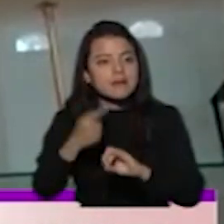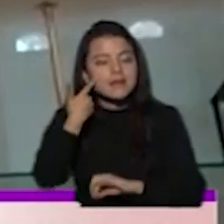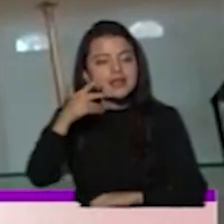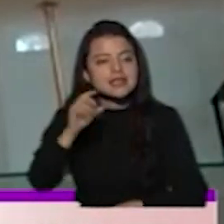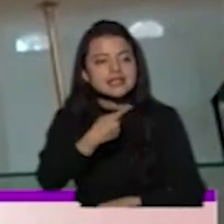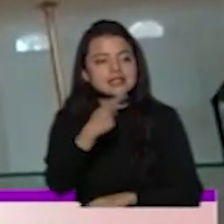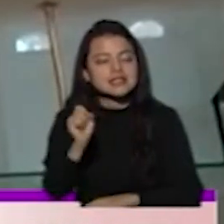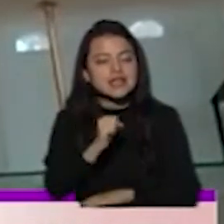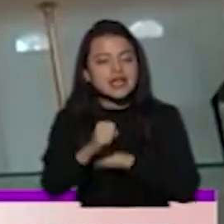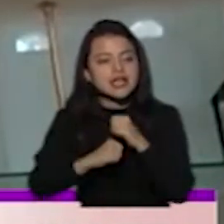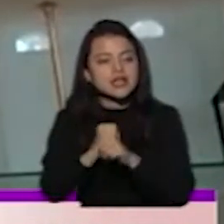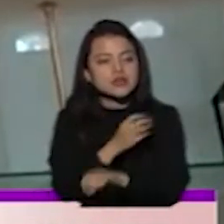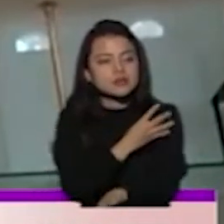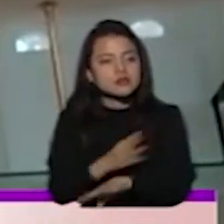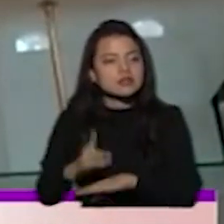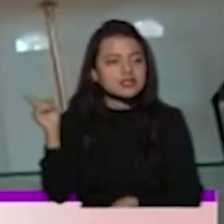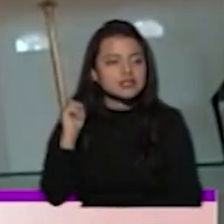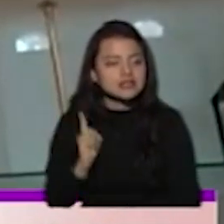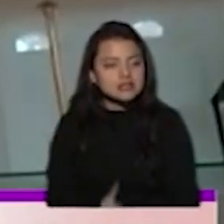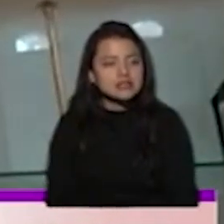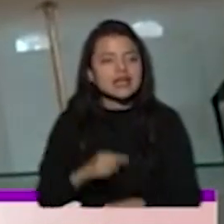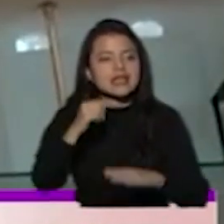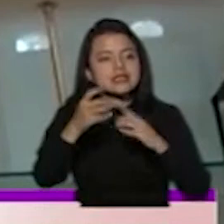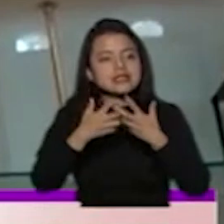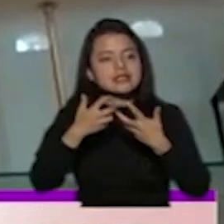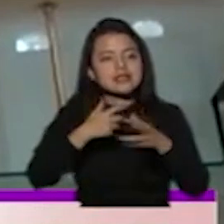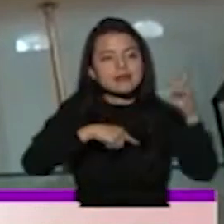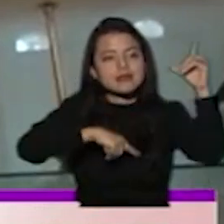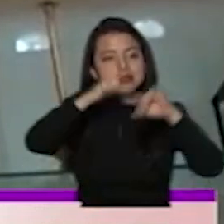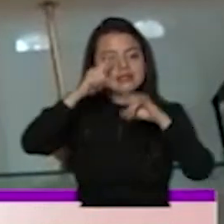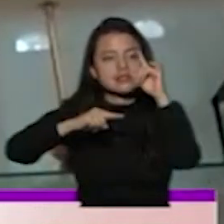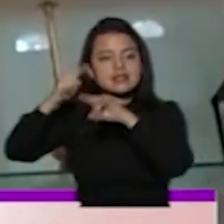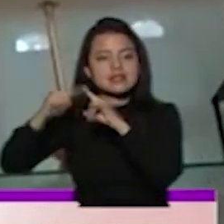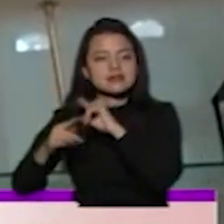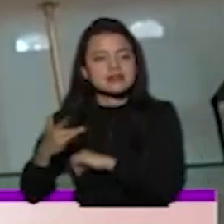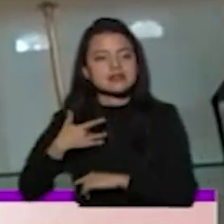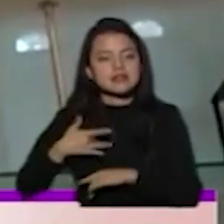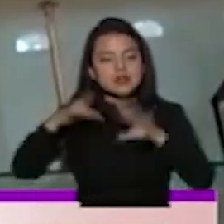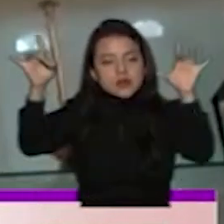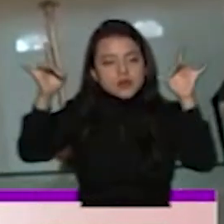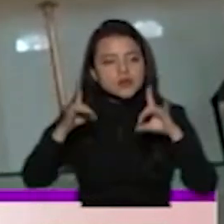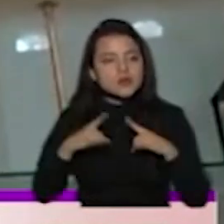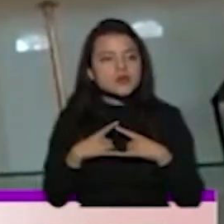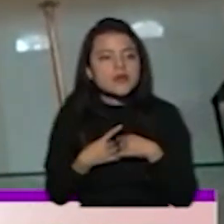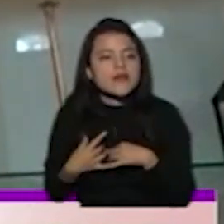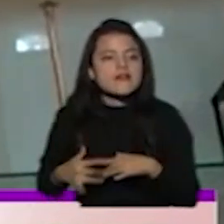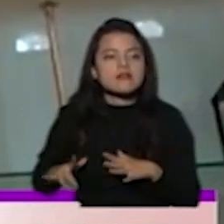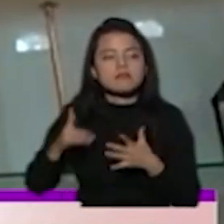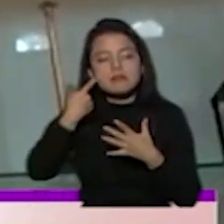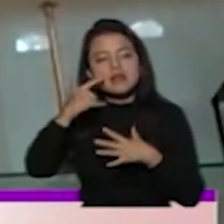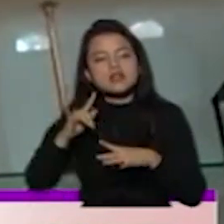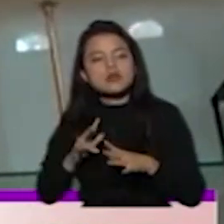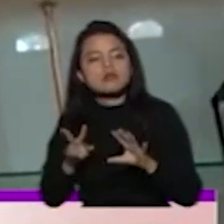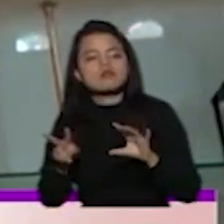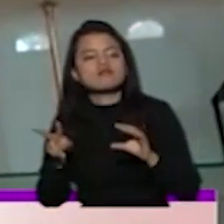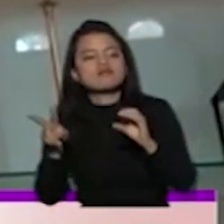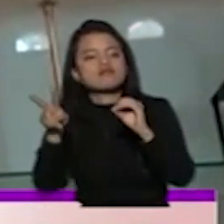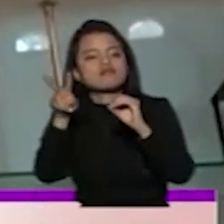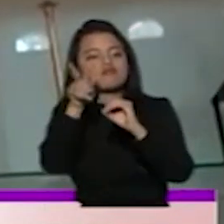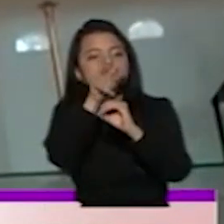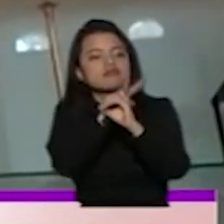the closest star system to us. If we wanted to travel to the closest star system using current technology, it would take